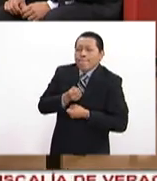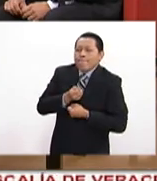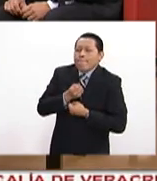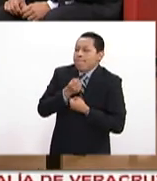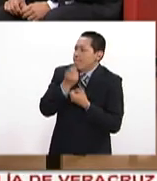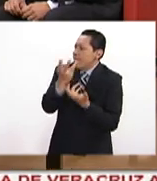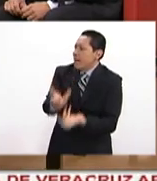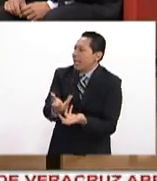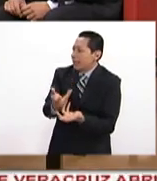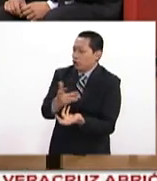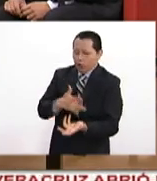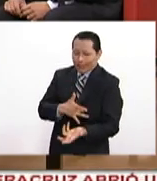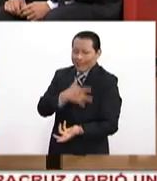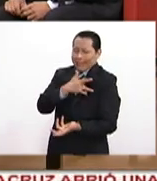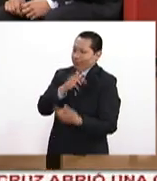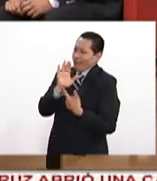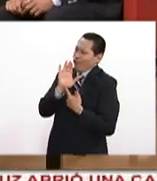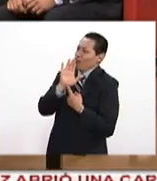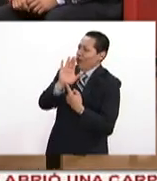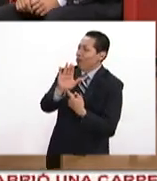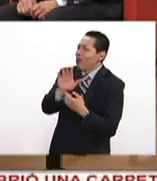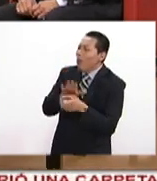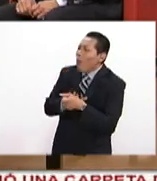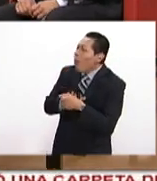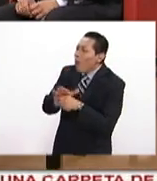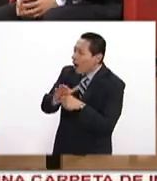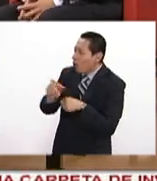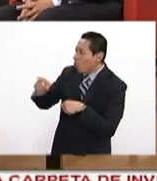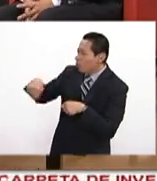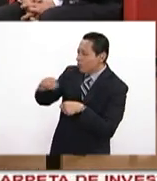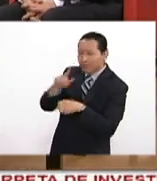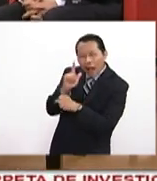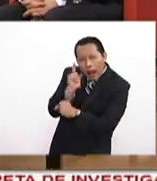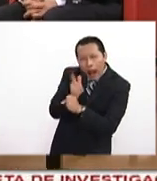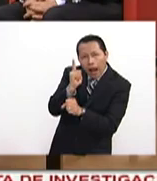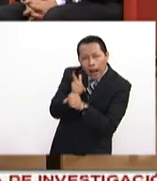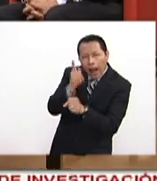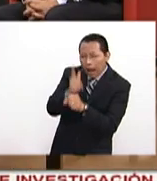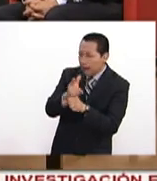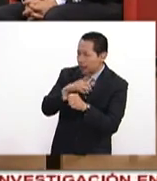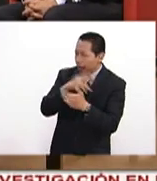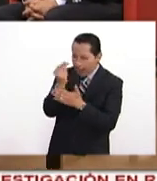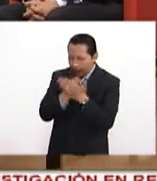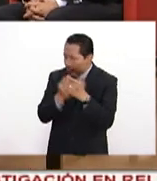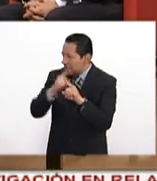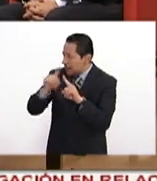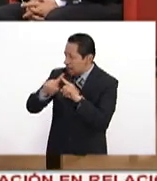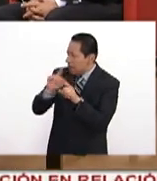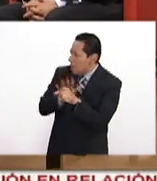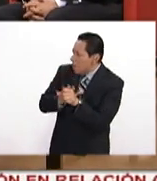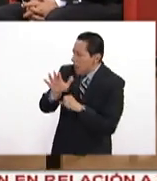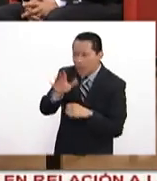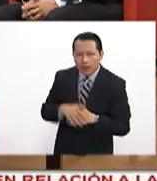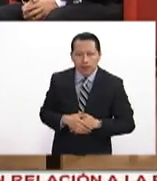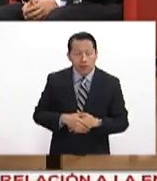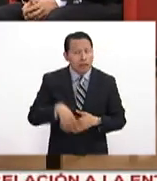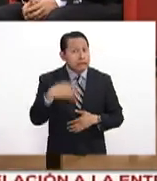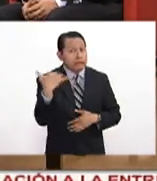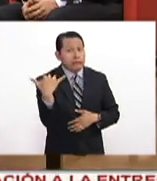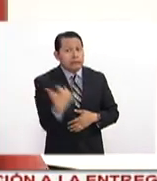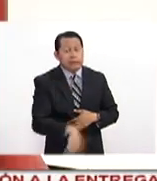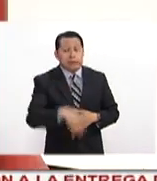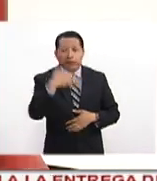¿Qué sentimientos han podido ustedes ver ahí con los dibujos, con los trazos que realizan? La verdad es que es